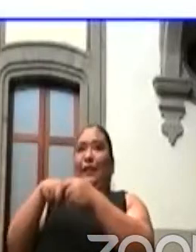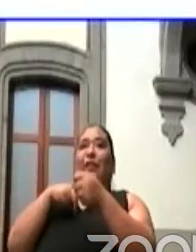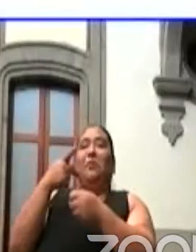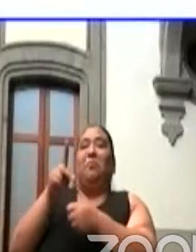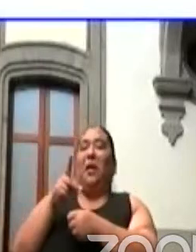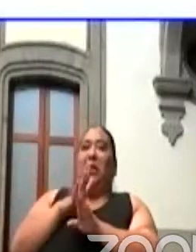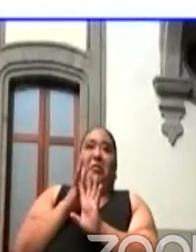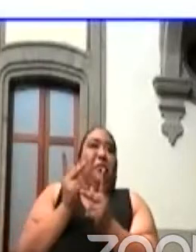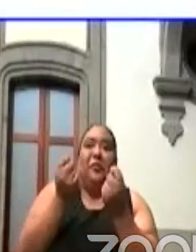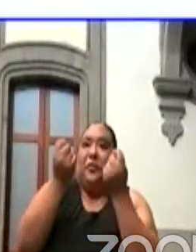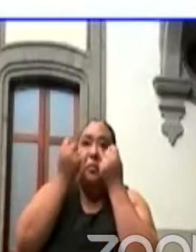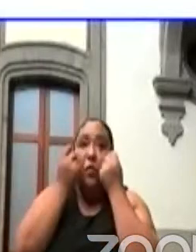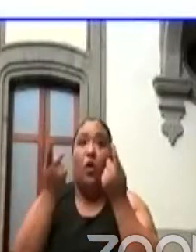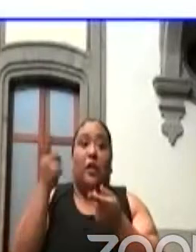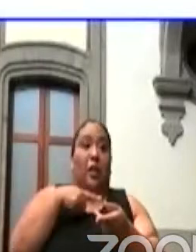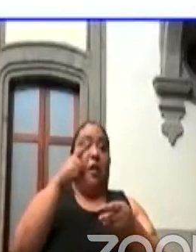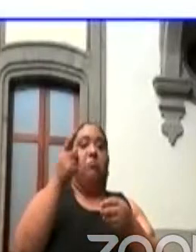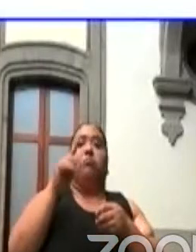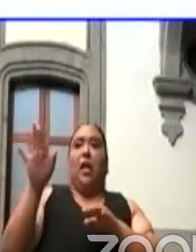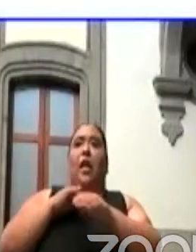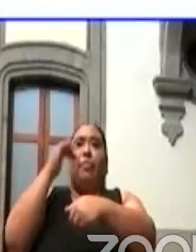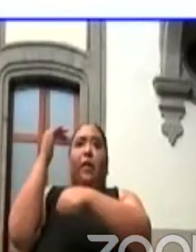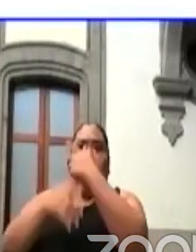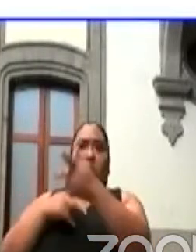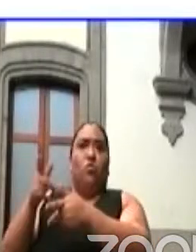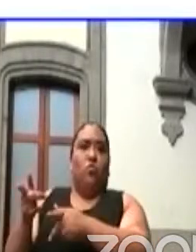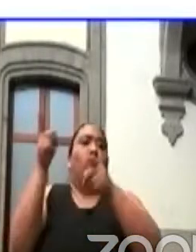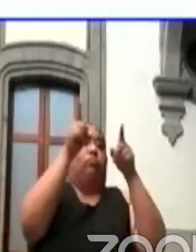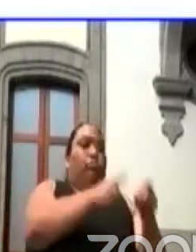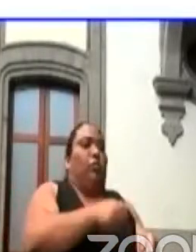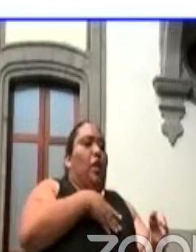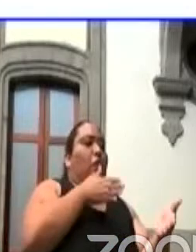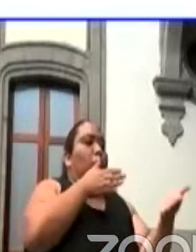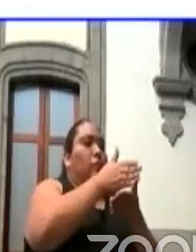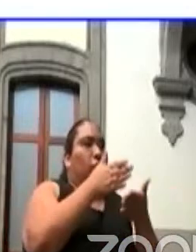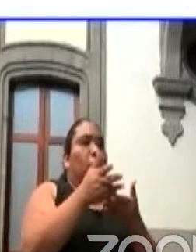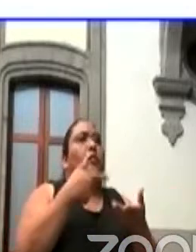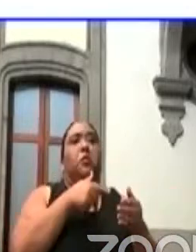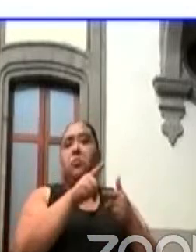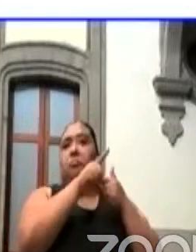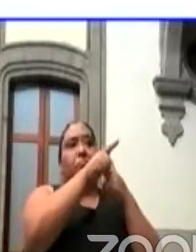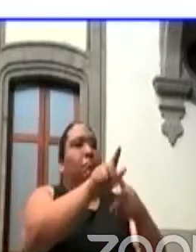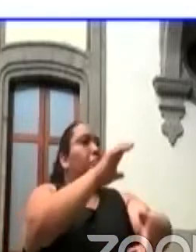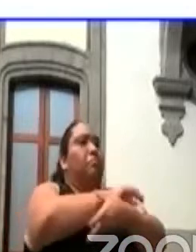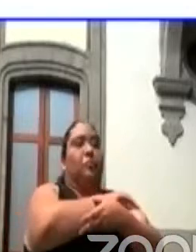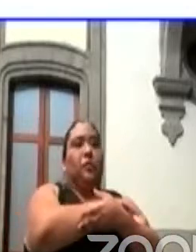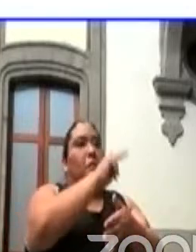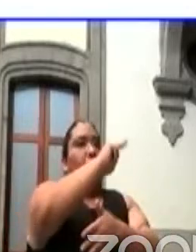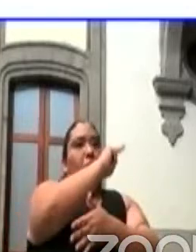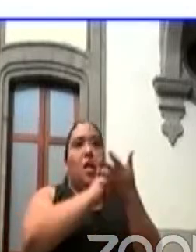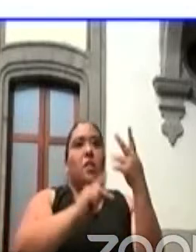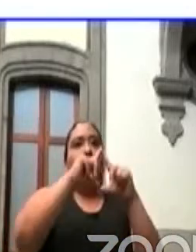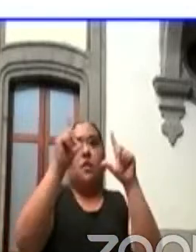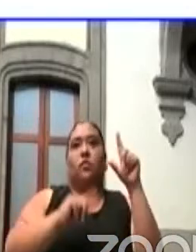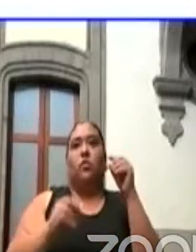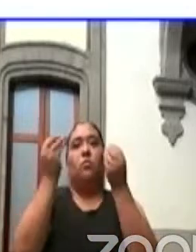ello, acabó su cargo, pero él siguió muy comprometido con los trabajos del Plan Nacional. Muchísimas